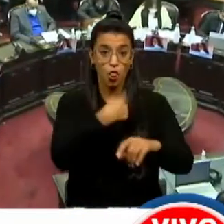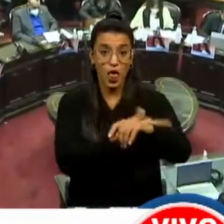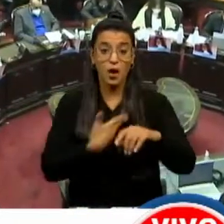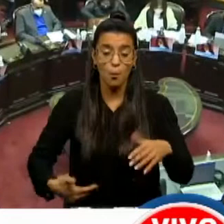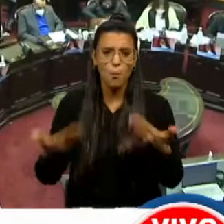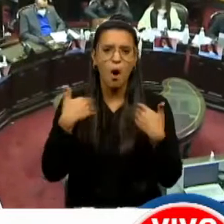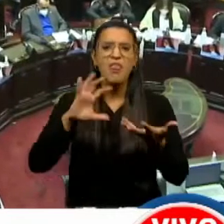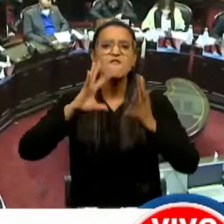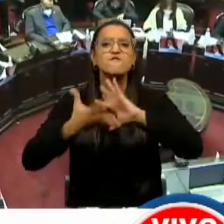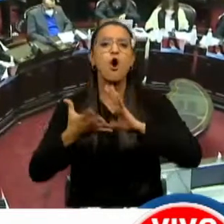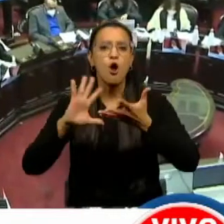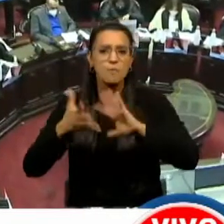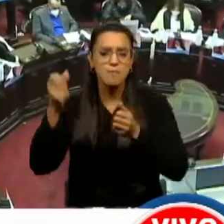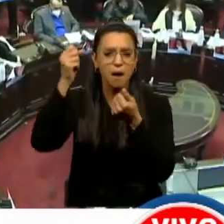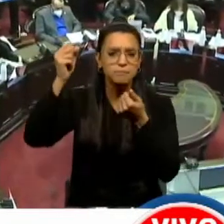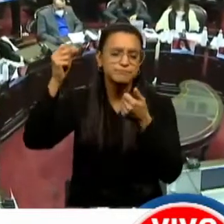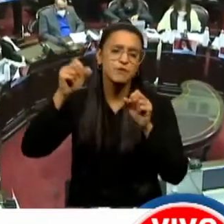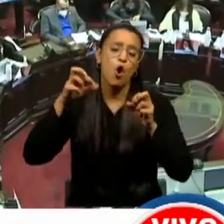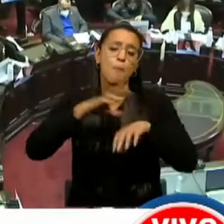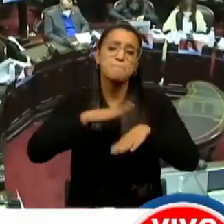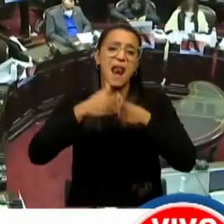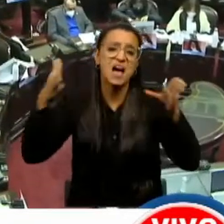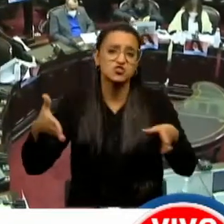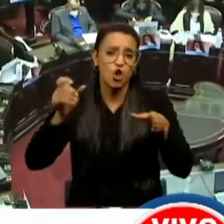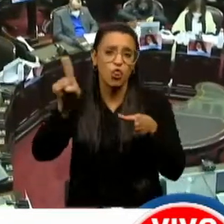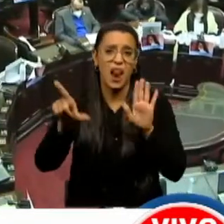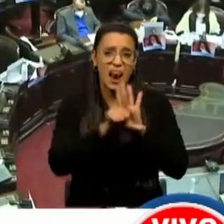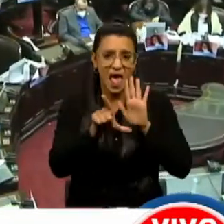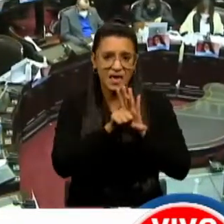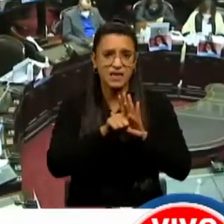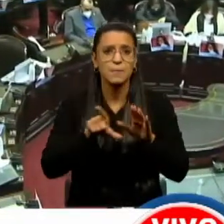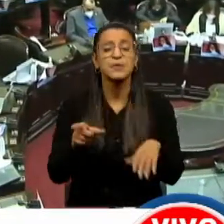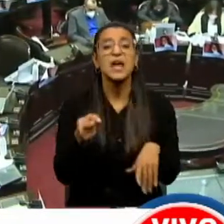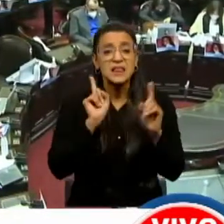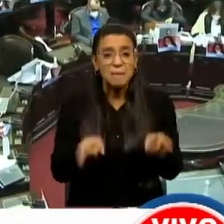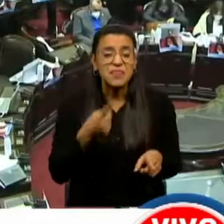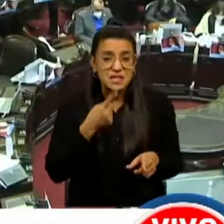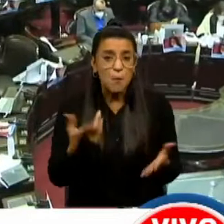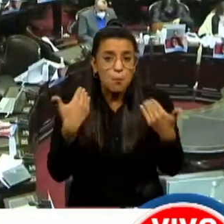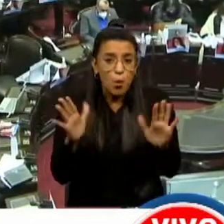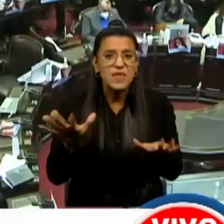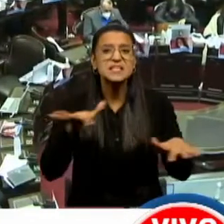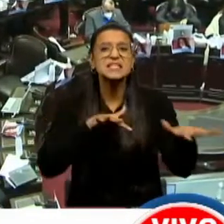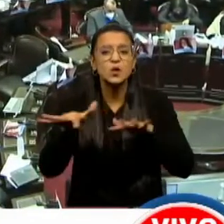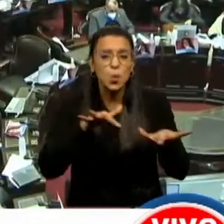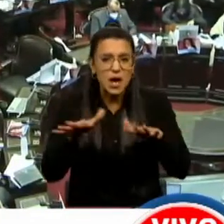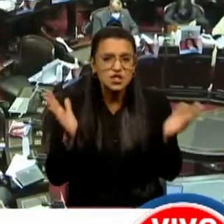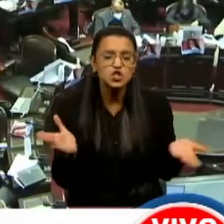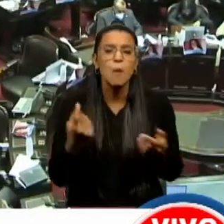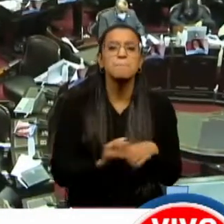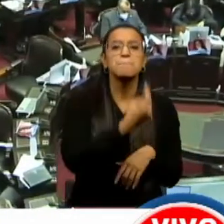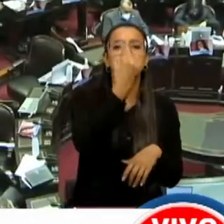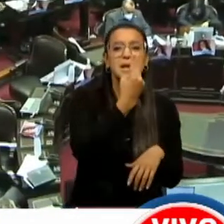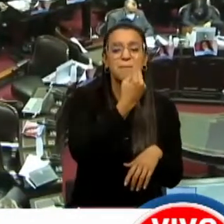establecer las modalidades, formas, plazos de implementación de la ley y decía que podía atender a las situaciones acaecidas entre el